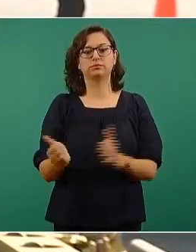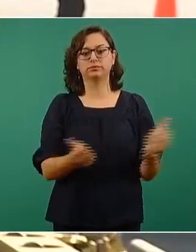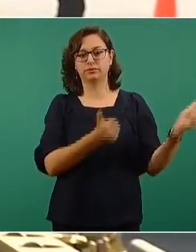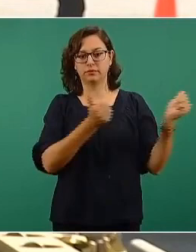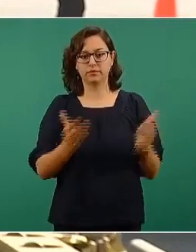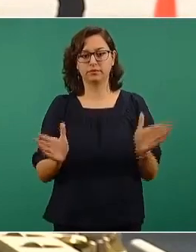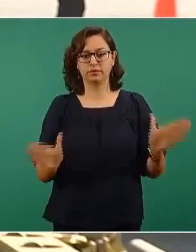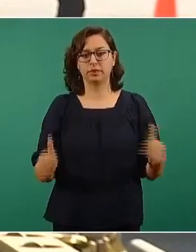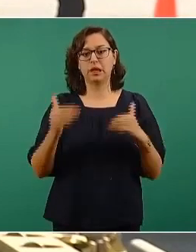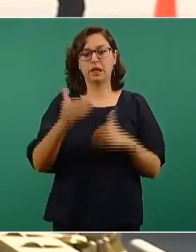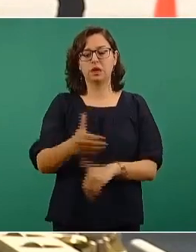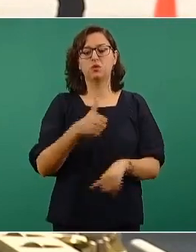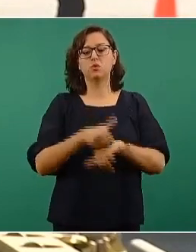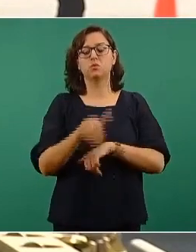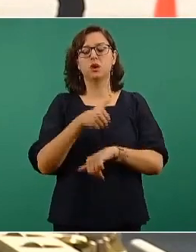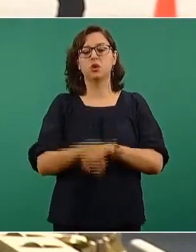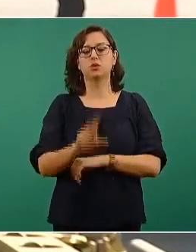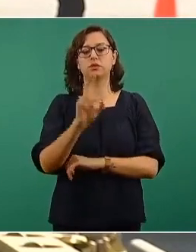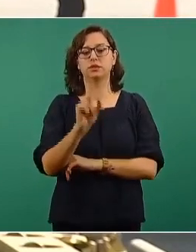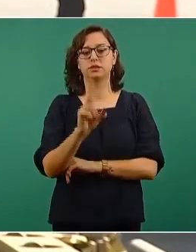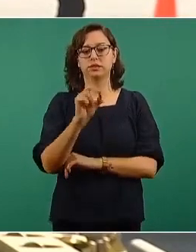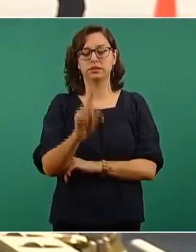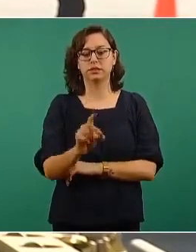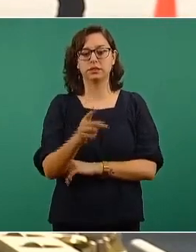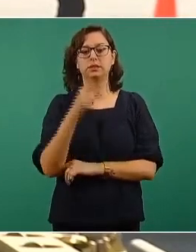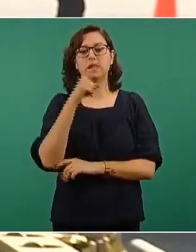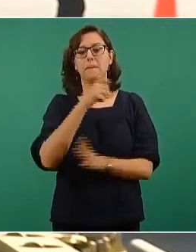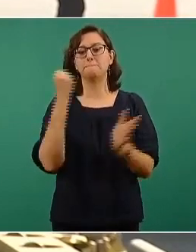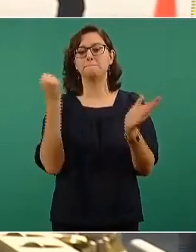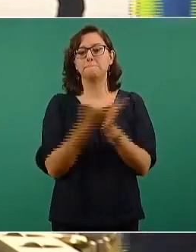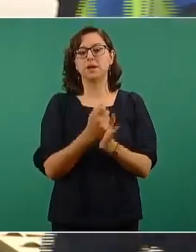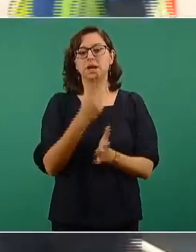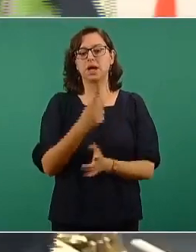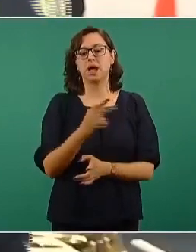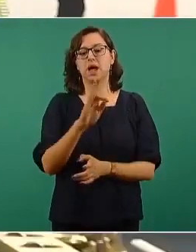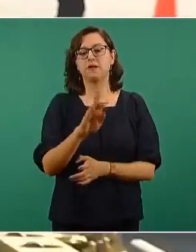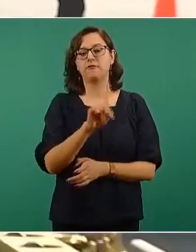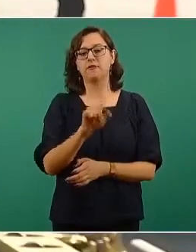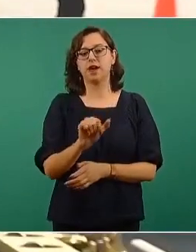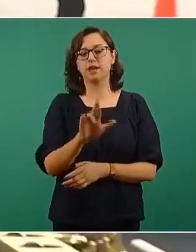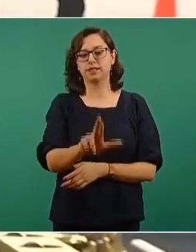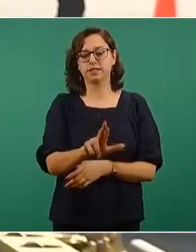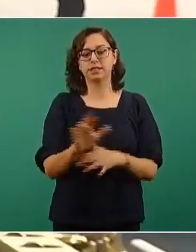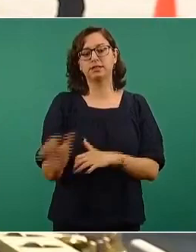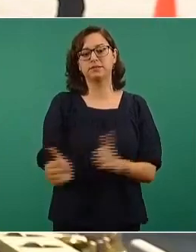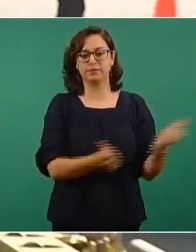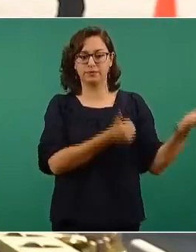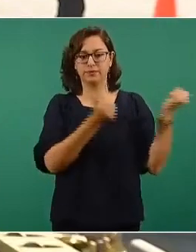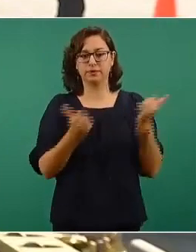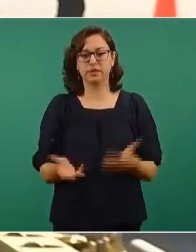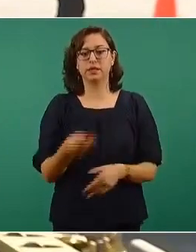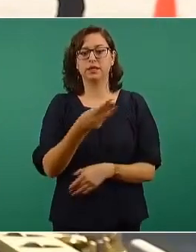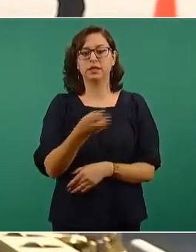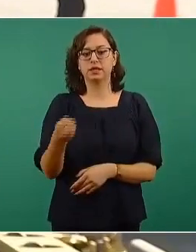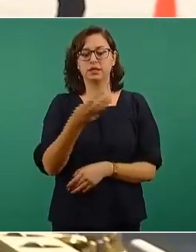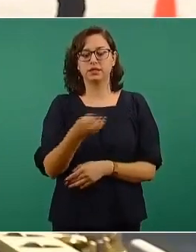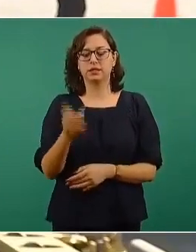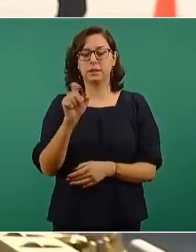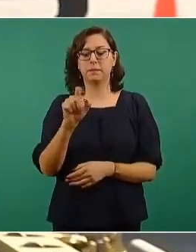número 30, es del laboratorio Pfizer. Están llegando, señor presidente,